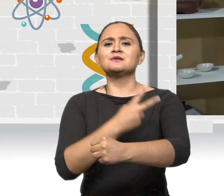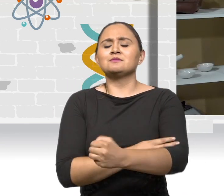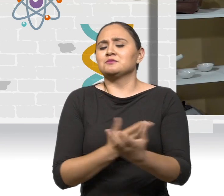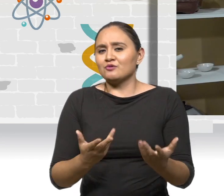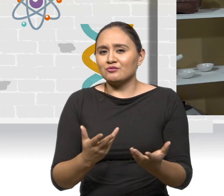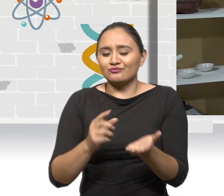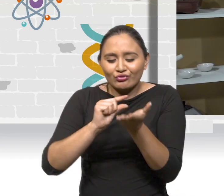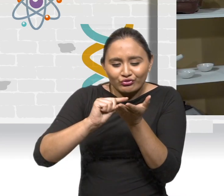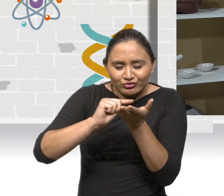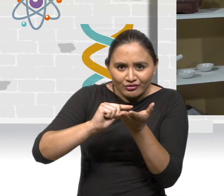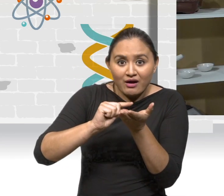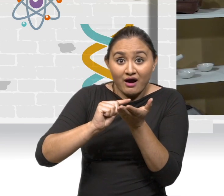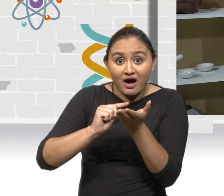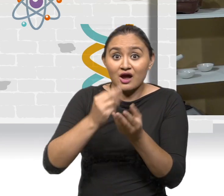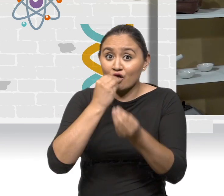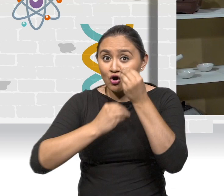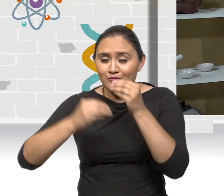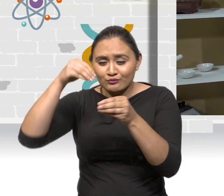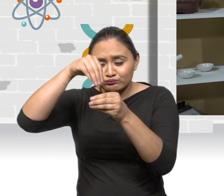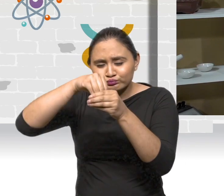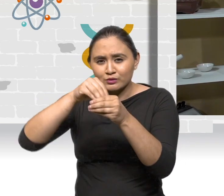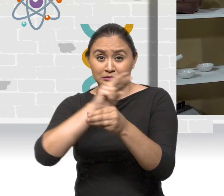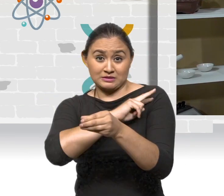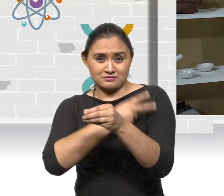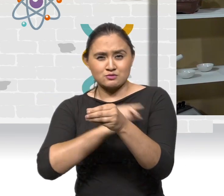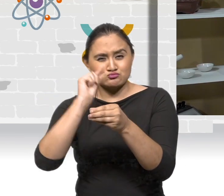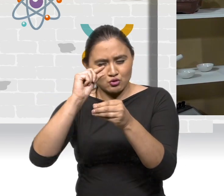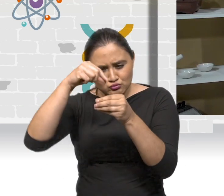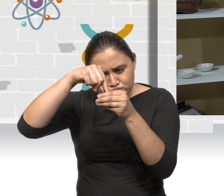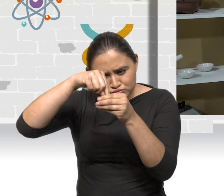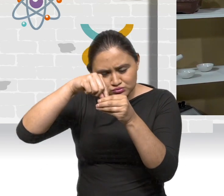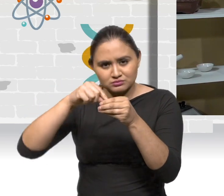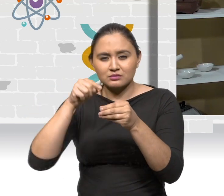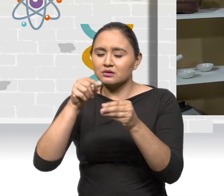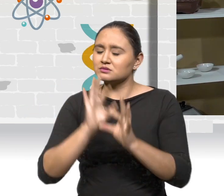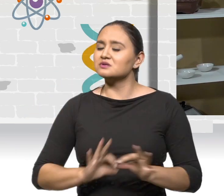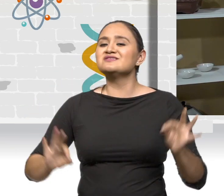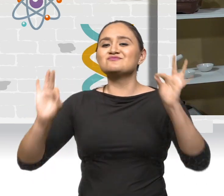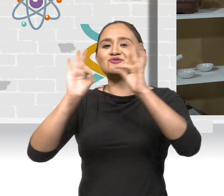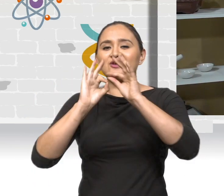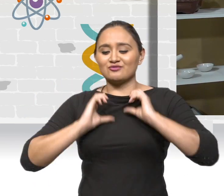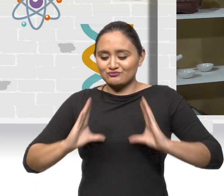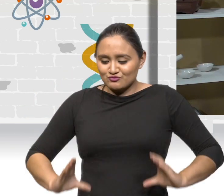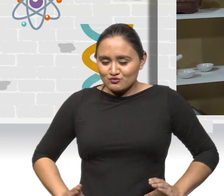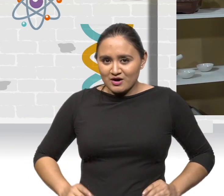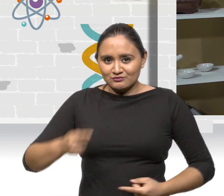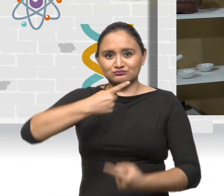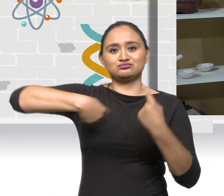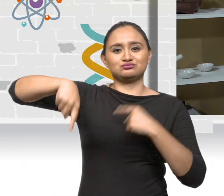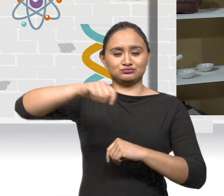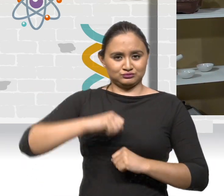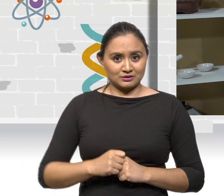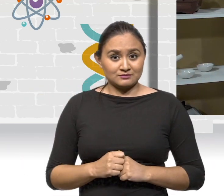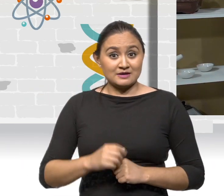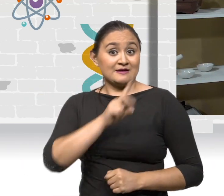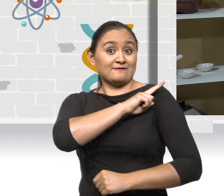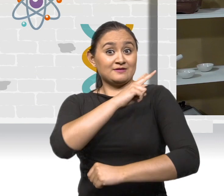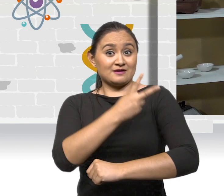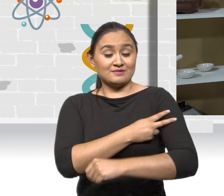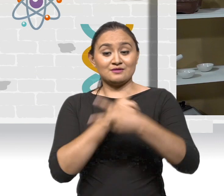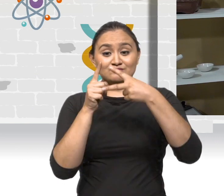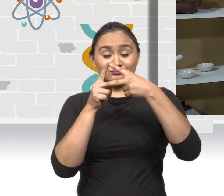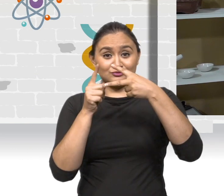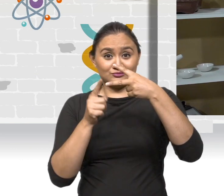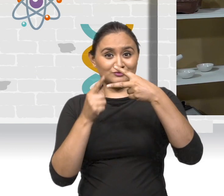vitaminas son sustancias que se encuentran en los alimentos en pequeñas cantidades y son indispensables para nuestro organismo. Se dividen en dos grandes grupos,